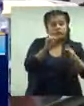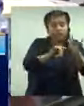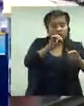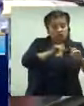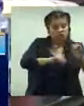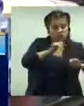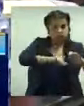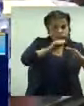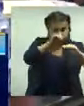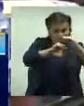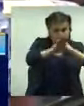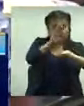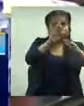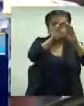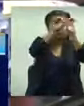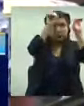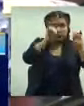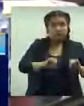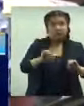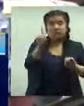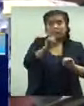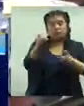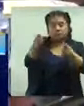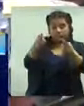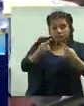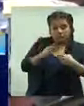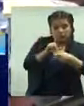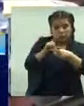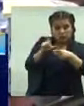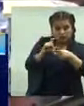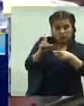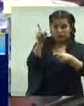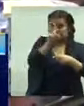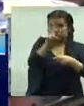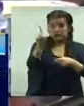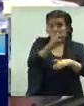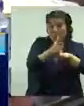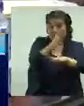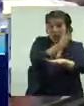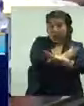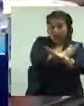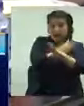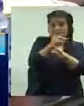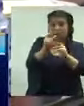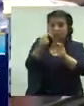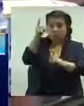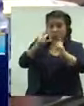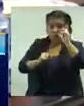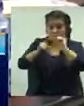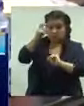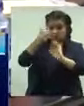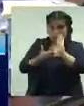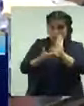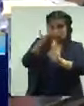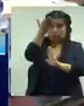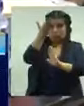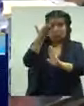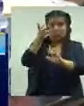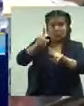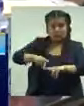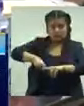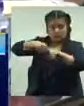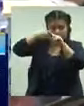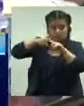y no se puede haber recibido productos si no se había devengado y generado un compromiso